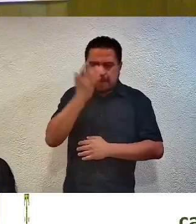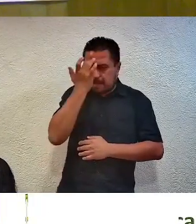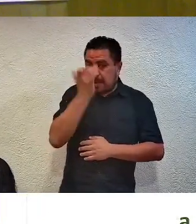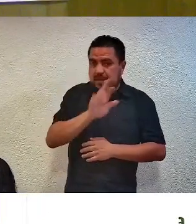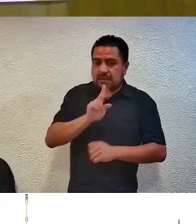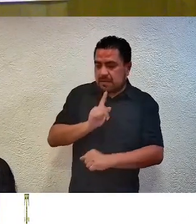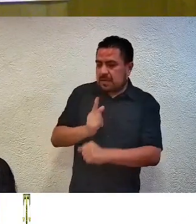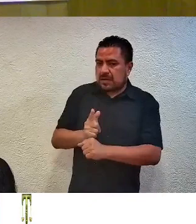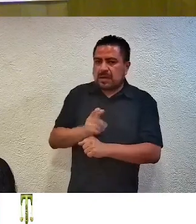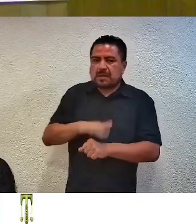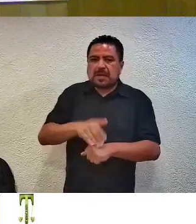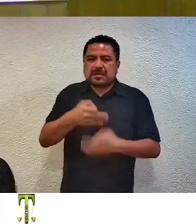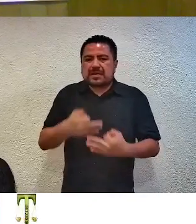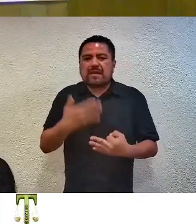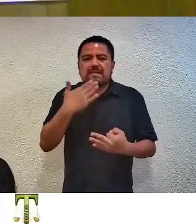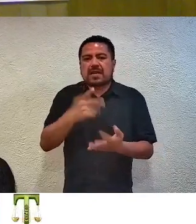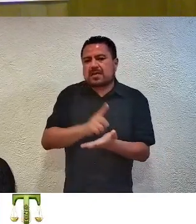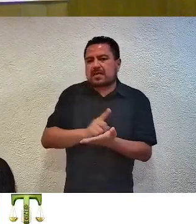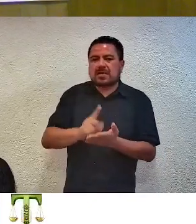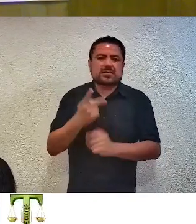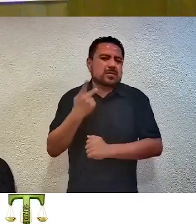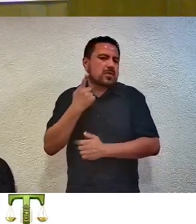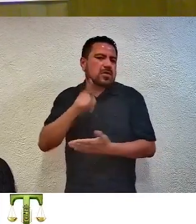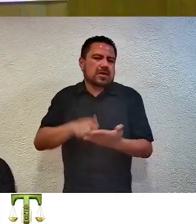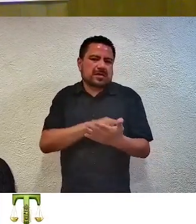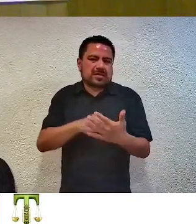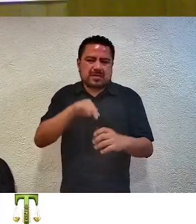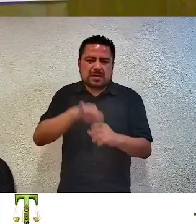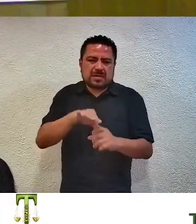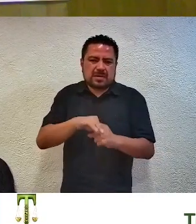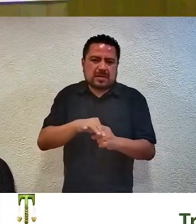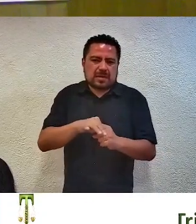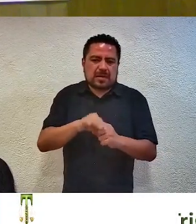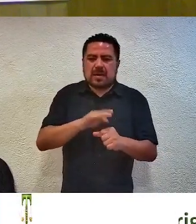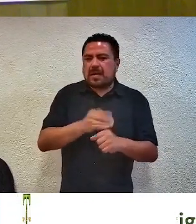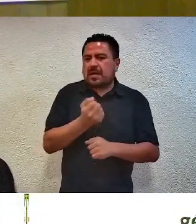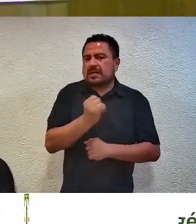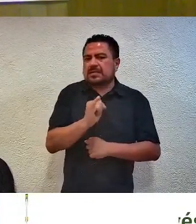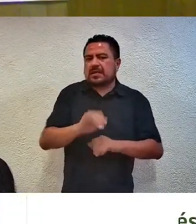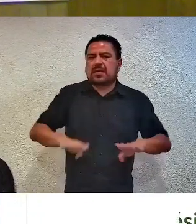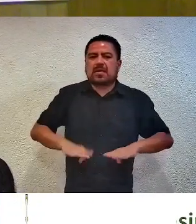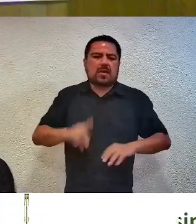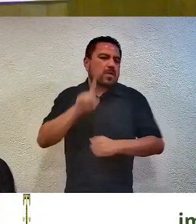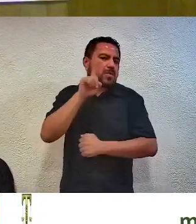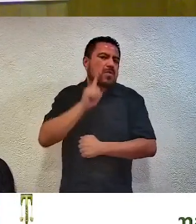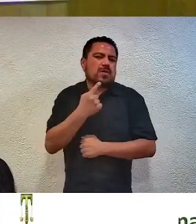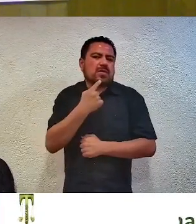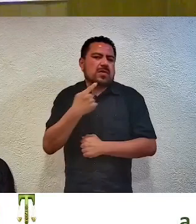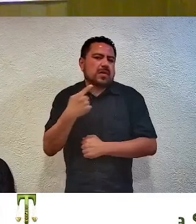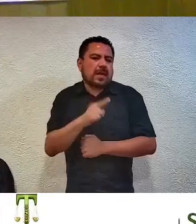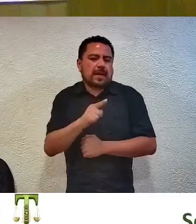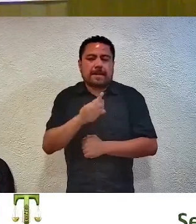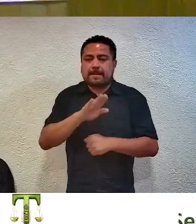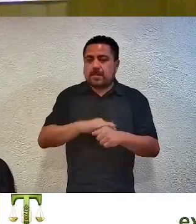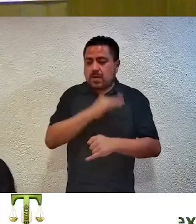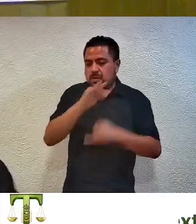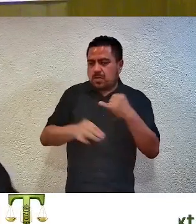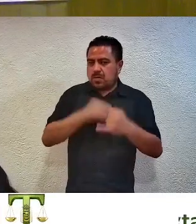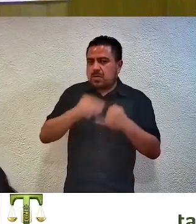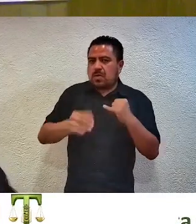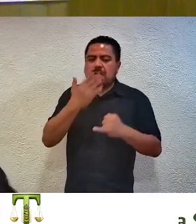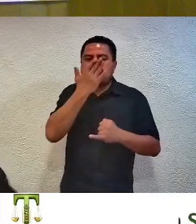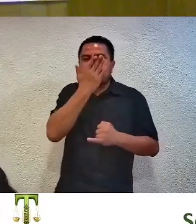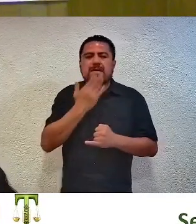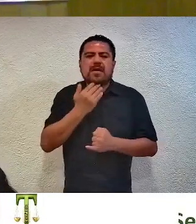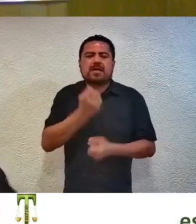reconocimiento, goce y o ejercicio de los derechos político-electorales en su carácter de mujer de la denunciante, y que por último no se basaron